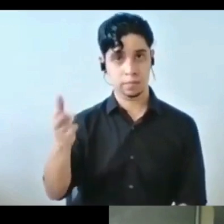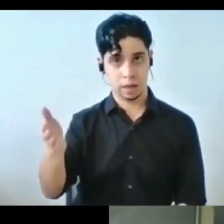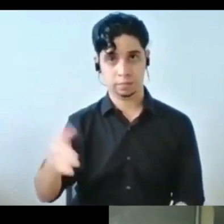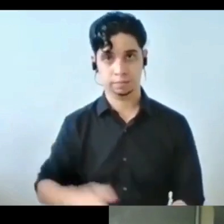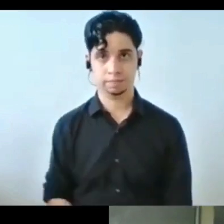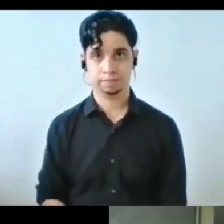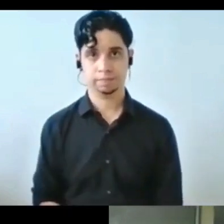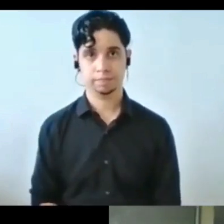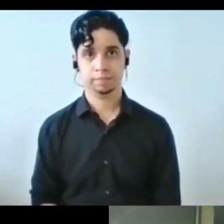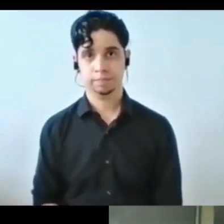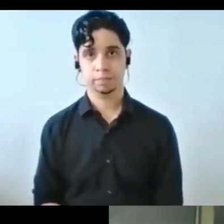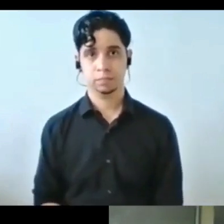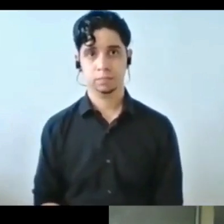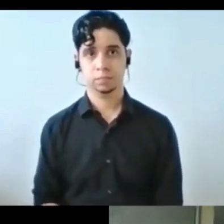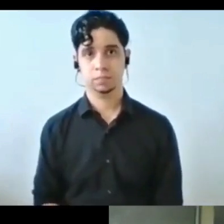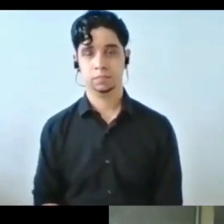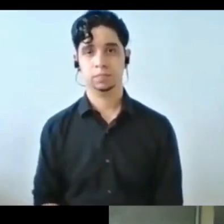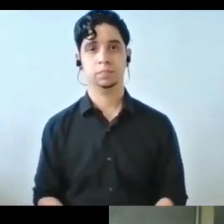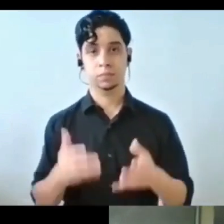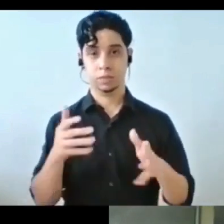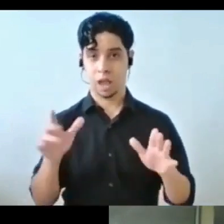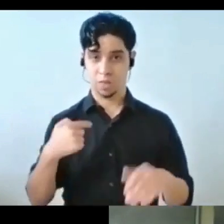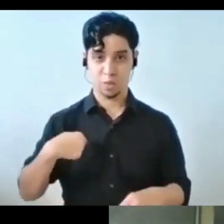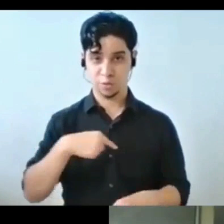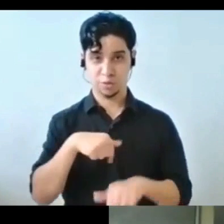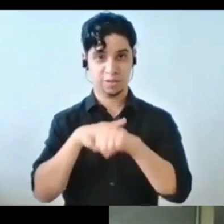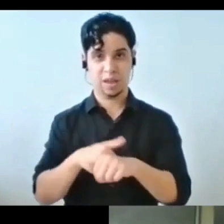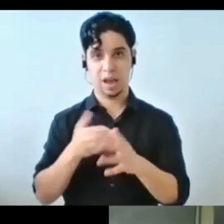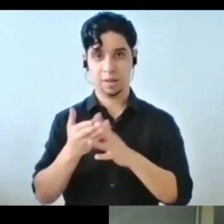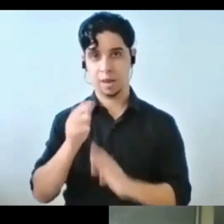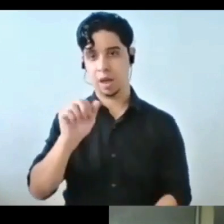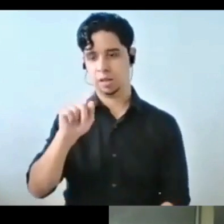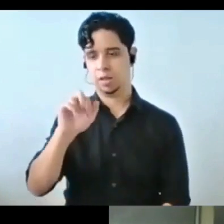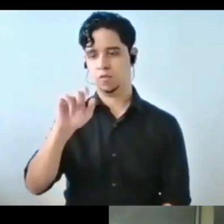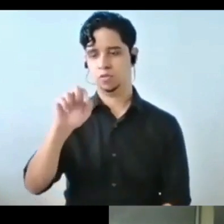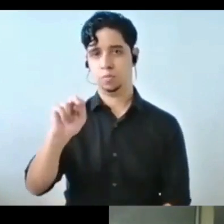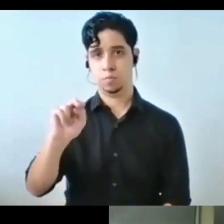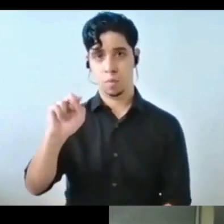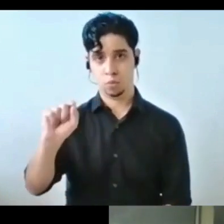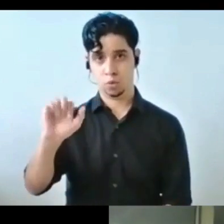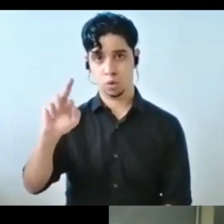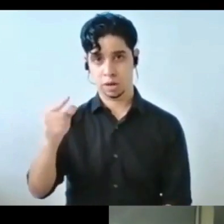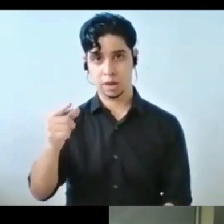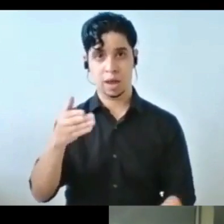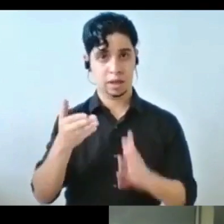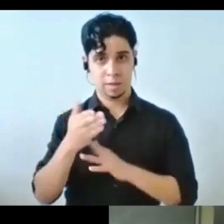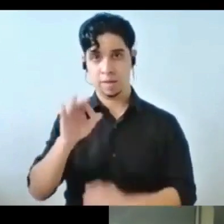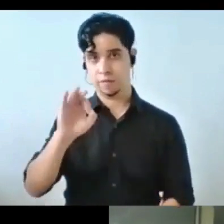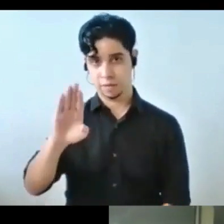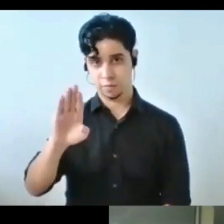Así que usted sabe. Y a nosotros, y usted nos sigue por artefusión.org, también en Facebook,